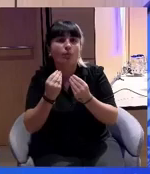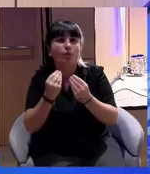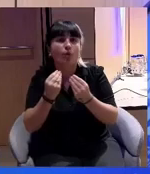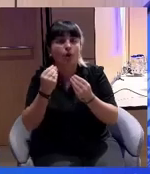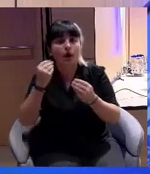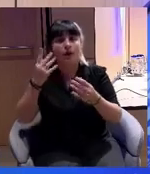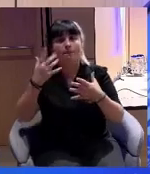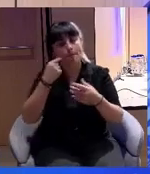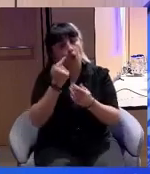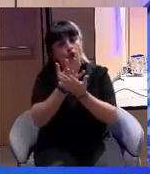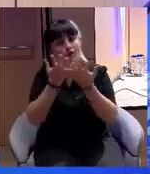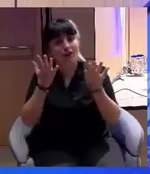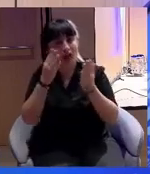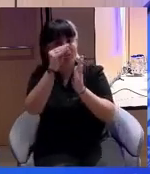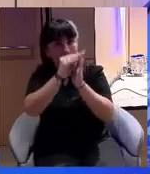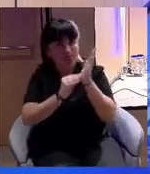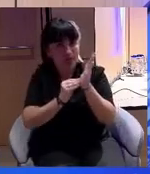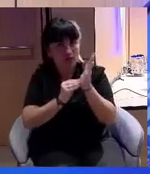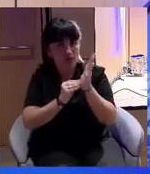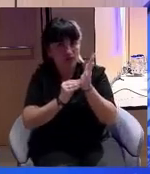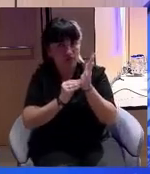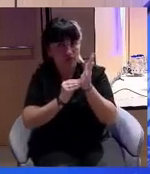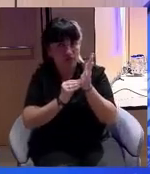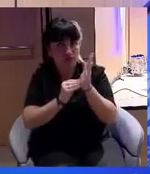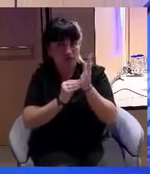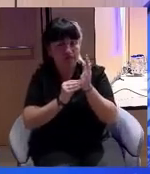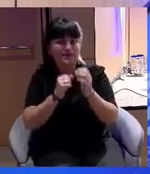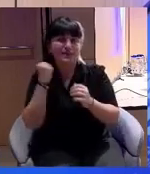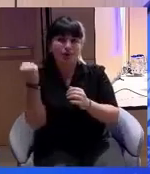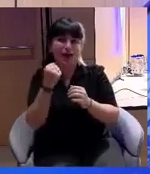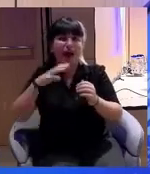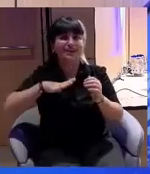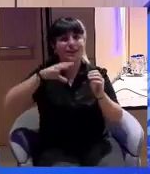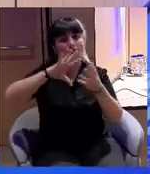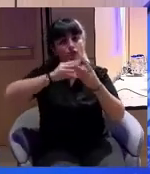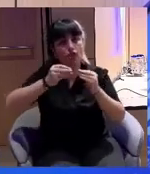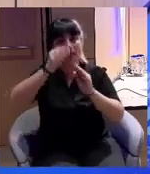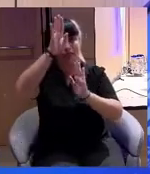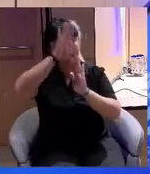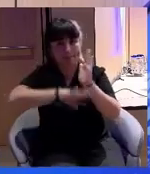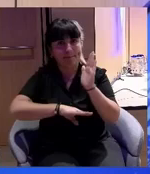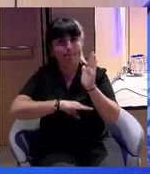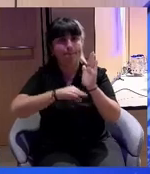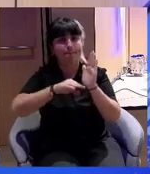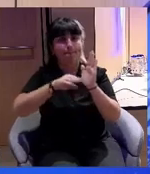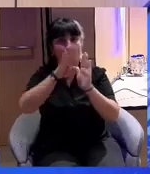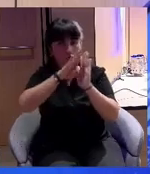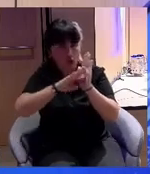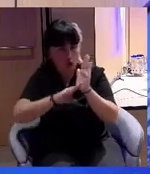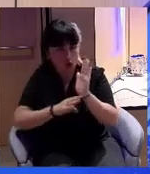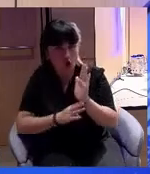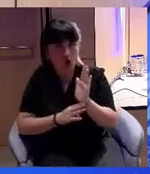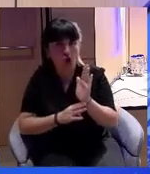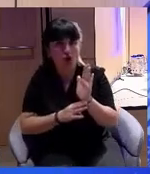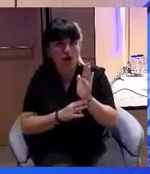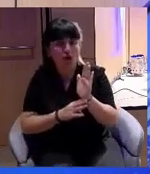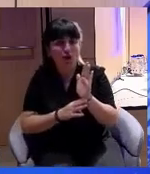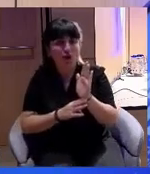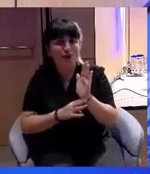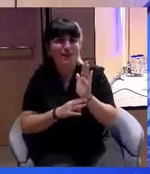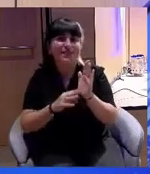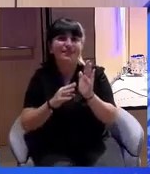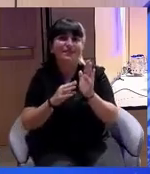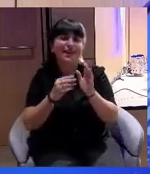autoridades electorales exijan y predispongan tanto para el protocolo de inscripción y vigencia al financiamiento político y rendición